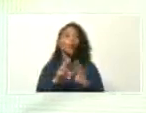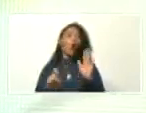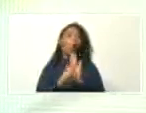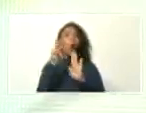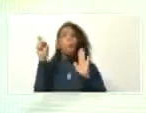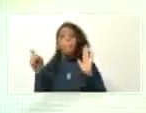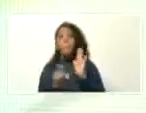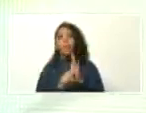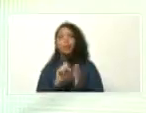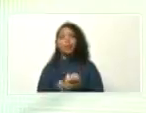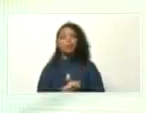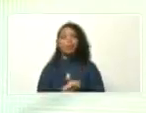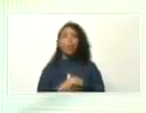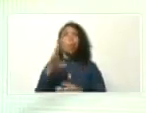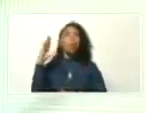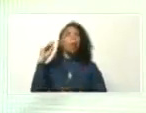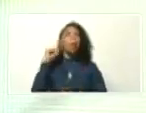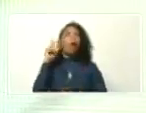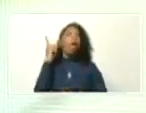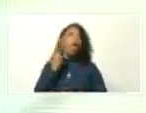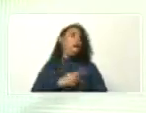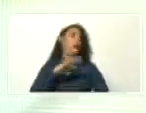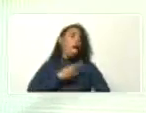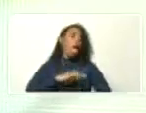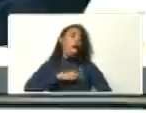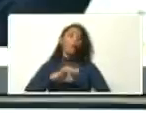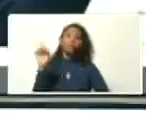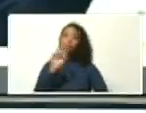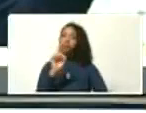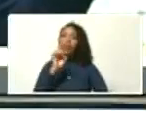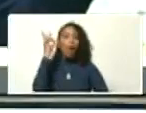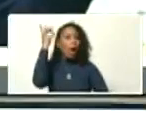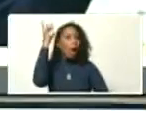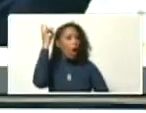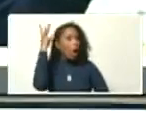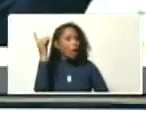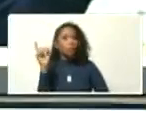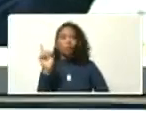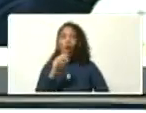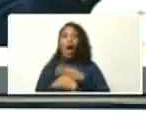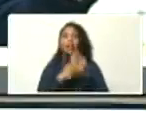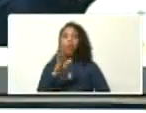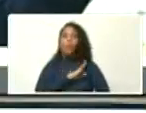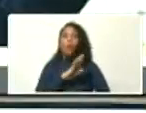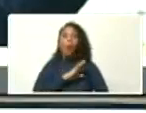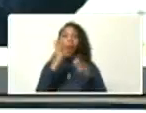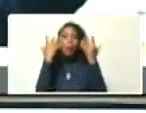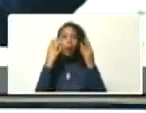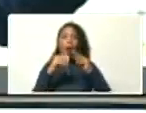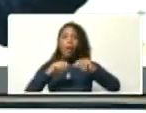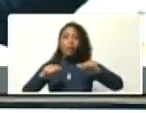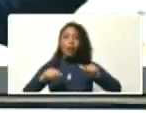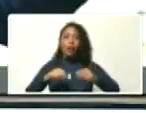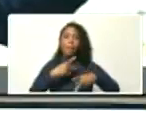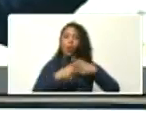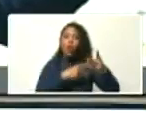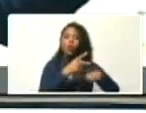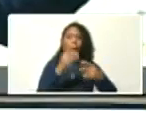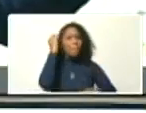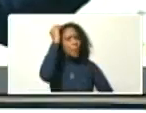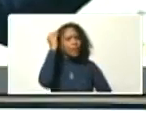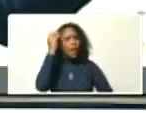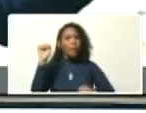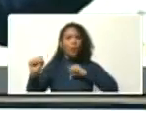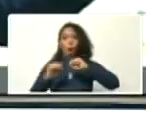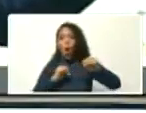concretos, sin bla bla bla y sin tanto camelote, llevando la cosa con sus manos a la tierra. Pensar y